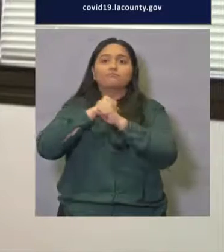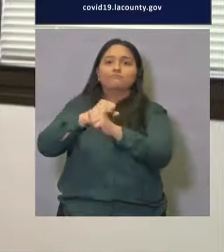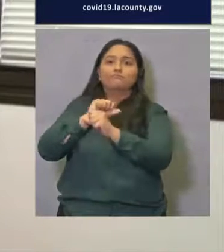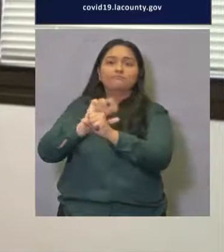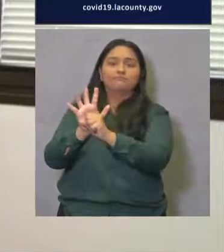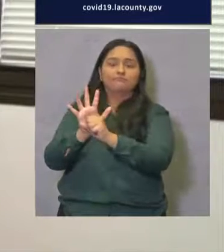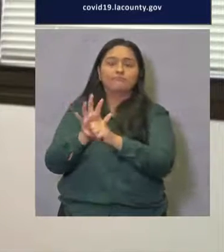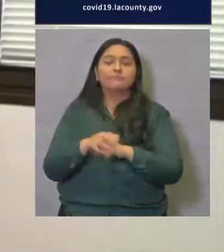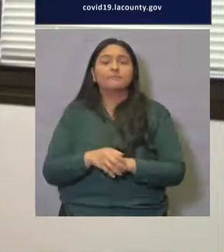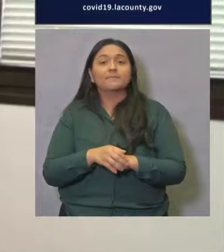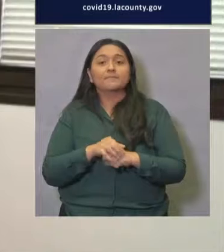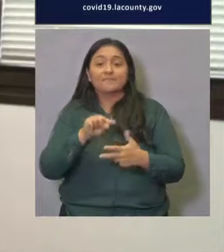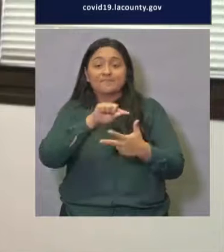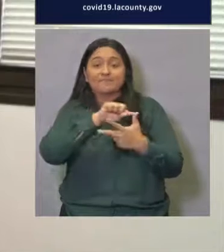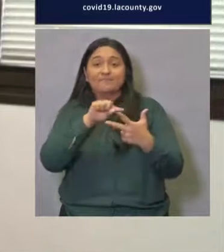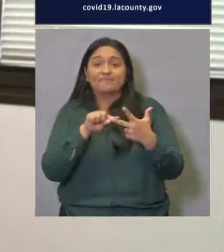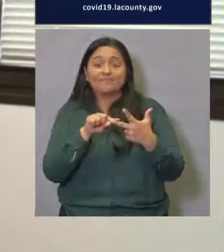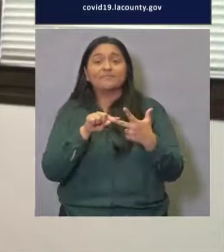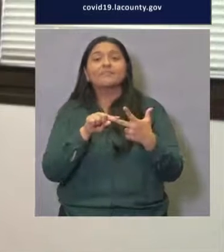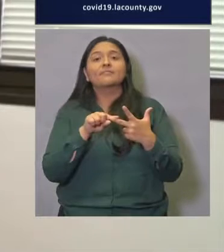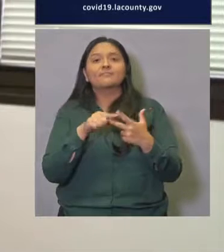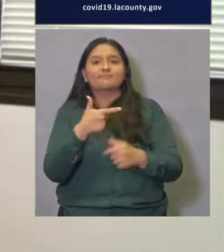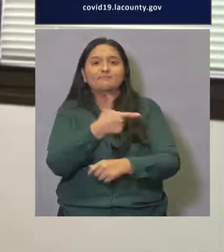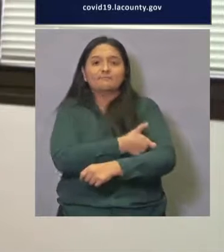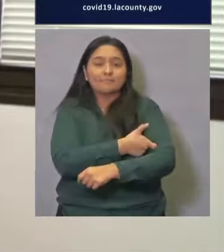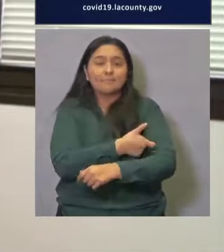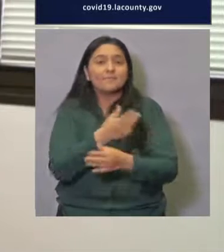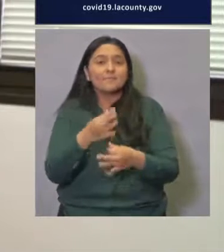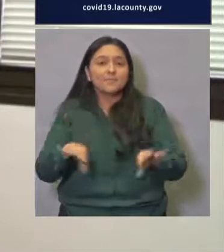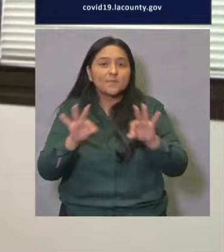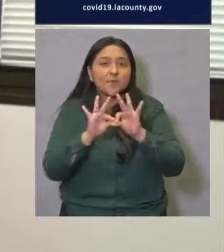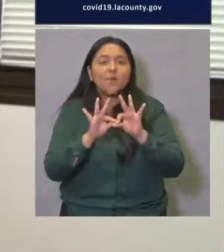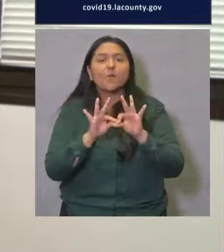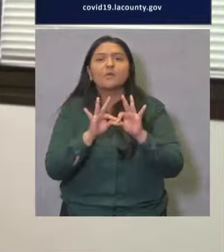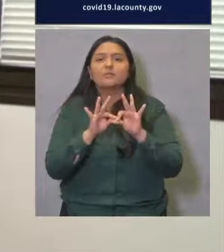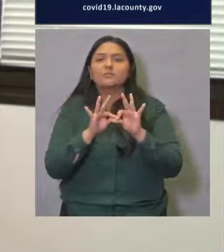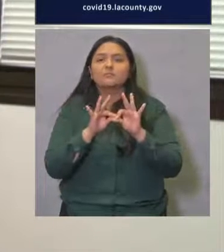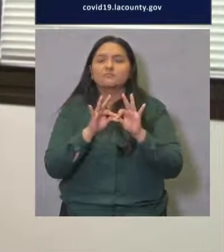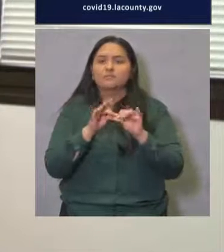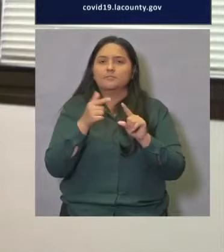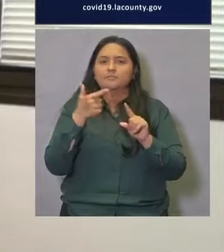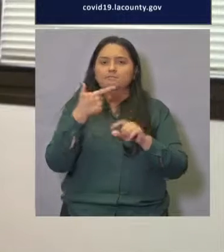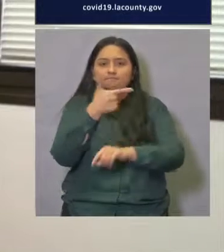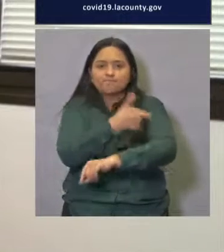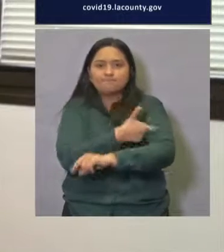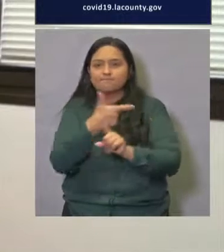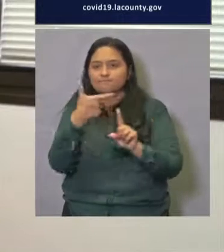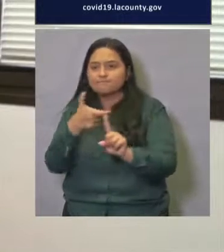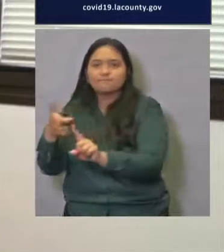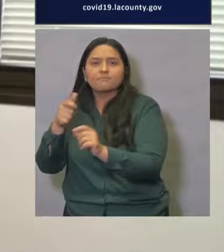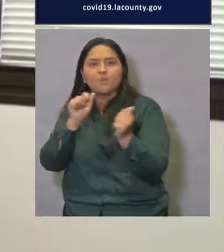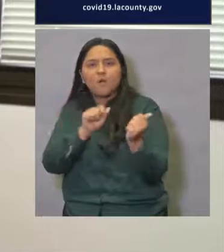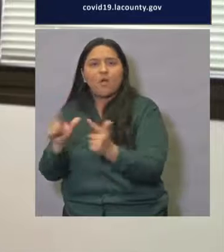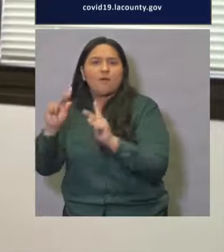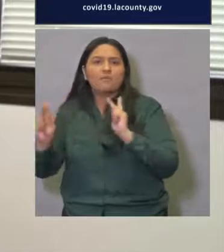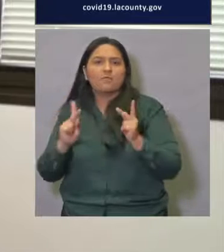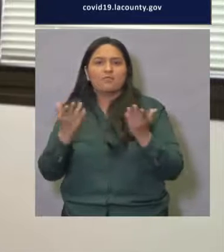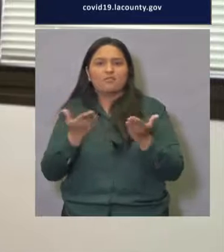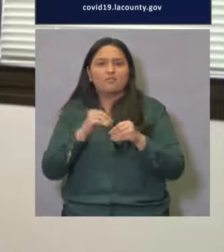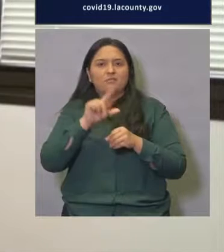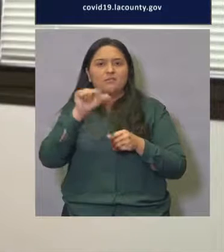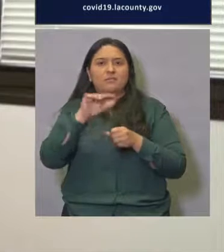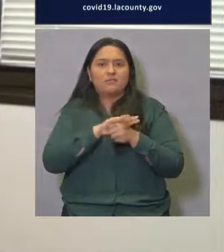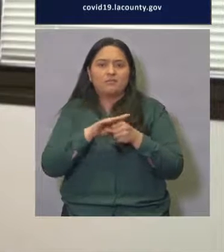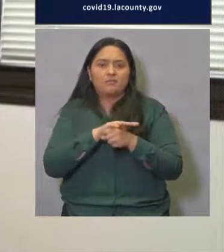no serían verdaderamente justos si no llegamos a todos a través de nuestro condado, incluyendo a nuestros